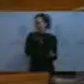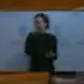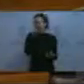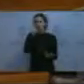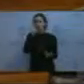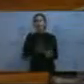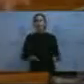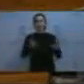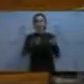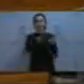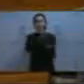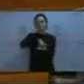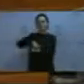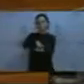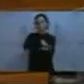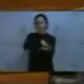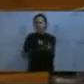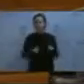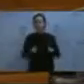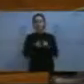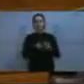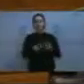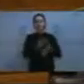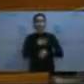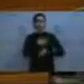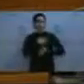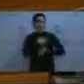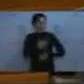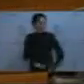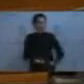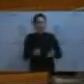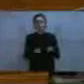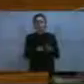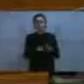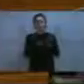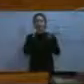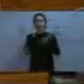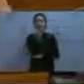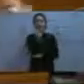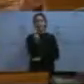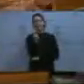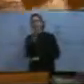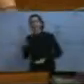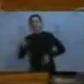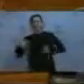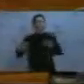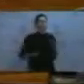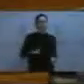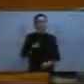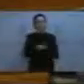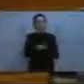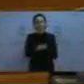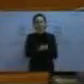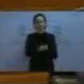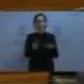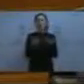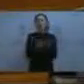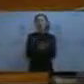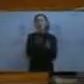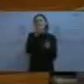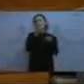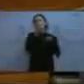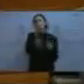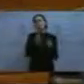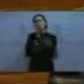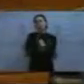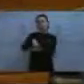10 centros, son unos centros que pidieron voluntariamente, que si cuenta con el apoyo de no sé quién, que si lo habló con no sé cuá, que si fueron muchos